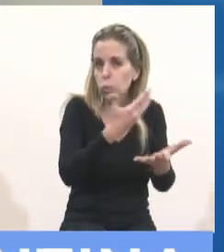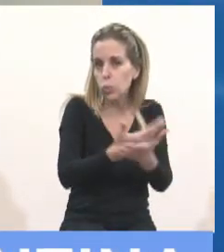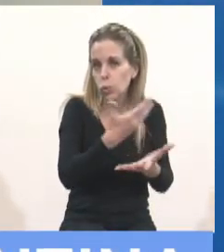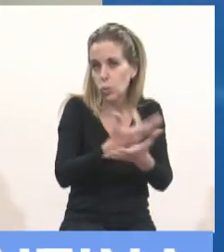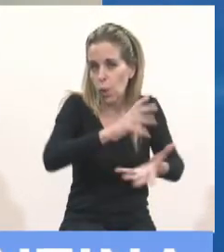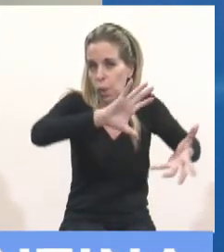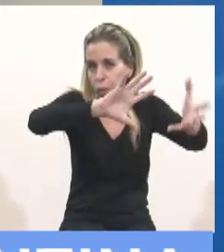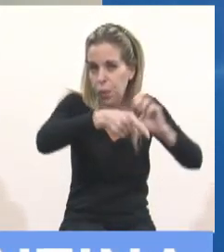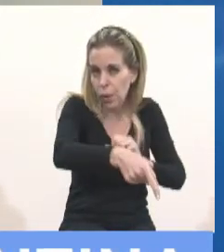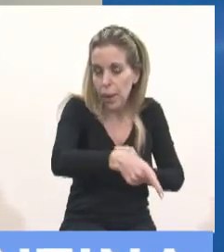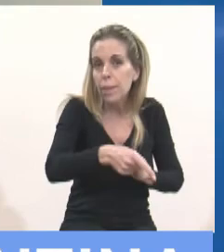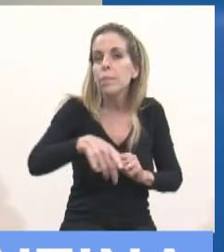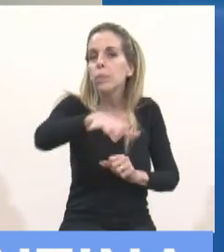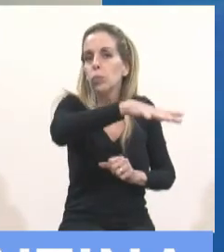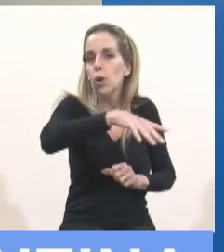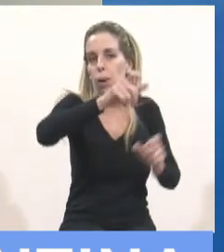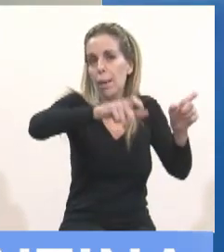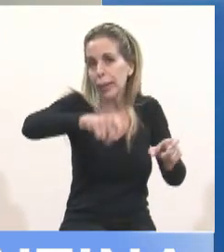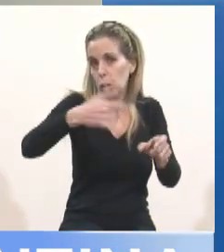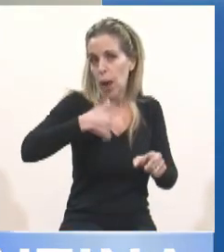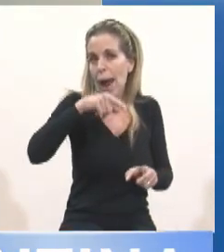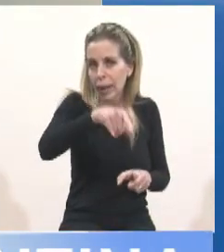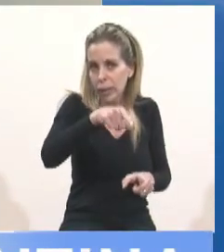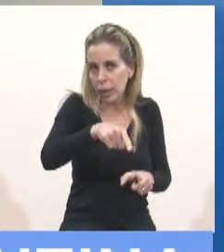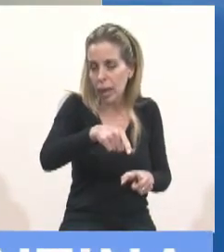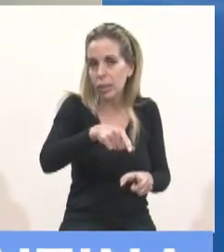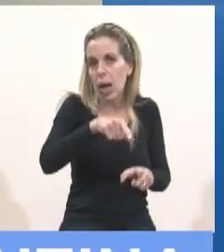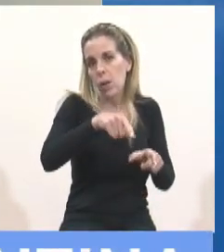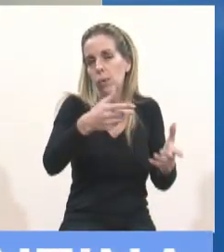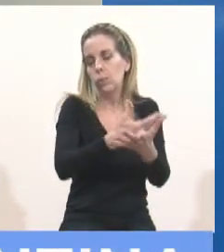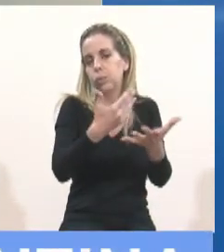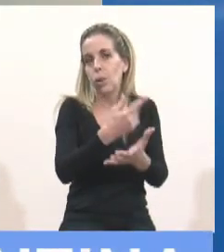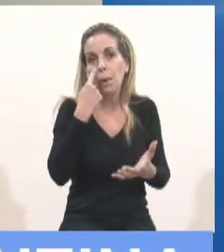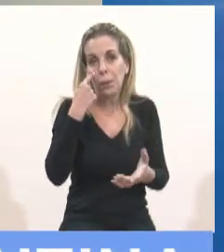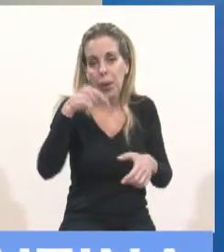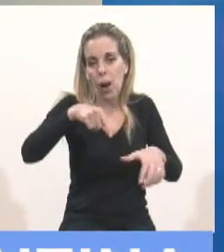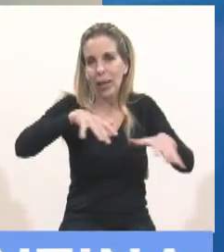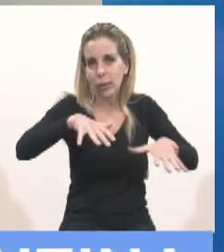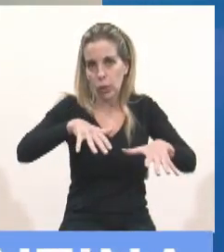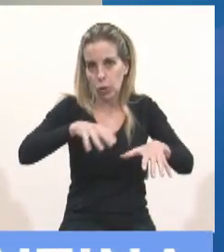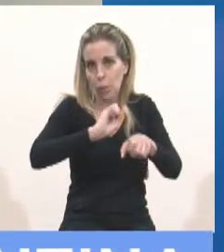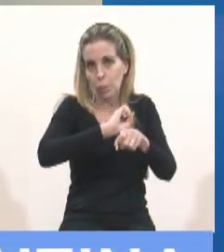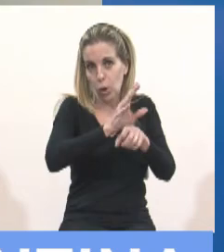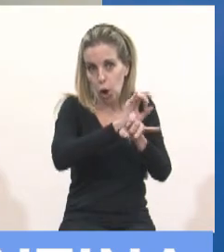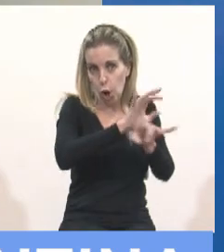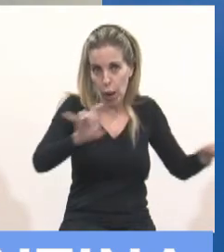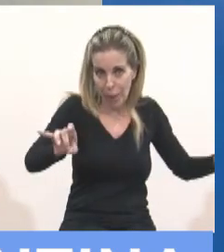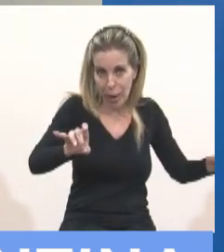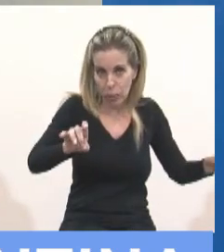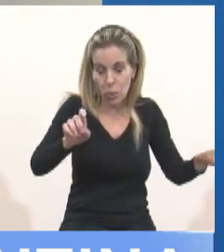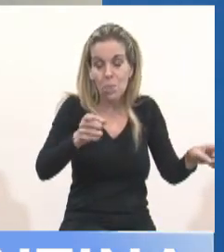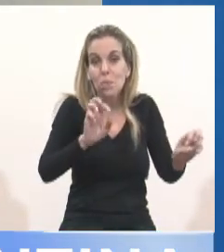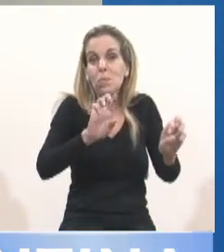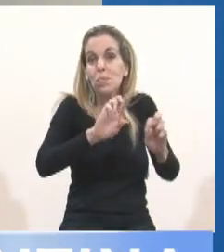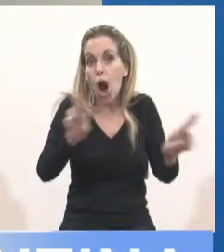que está pagando con su esfuerzo cotidiano y que vive hoy una crisis que agravada por la pandemia, no creada por